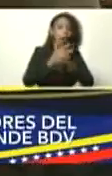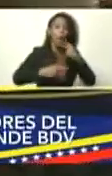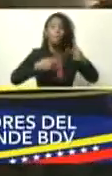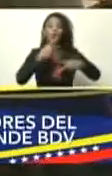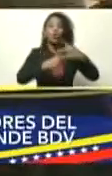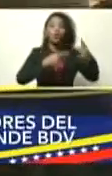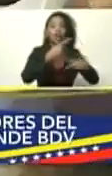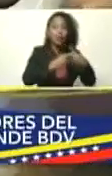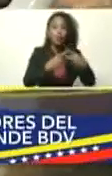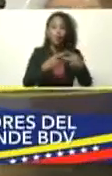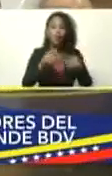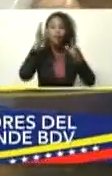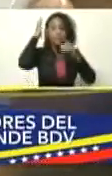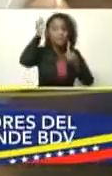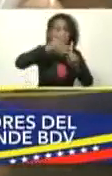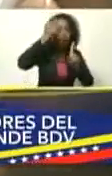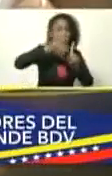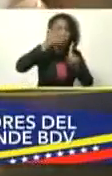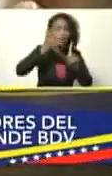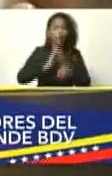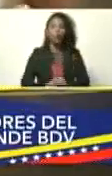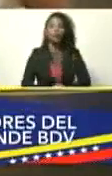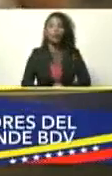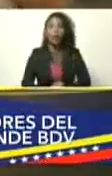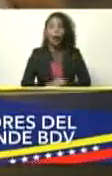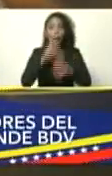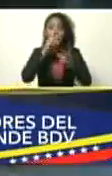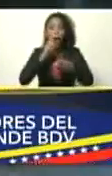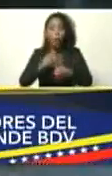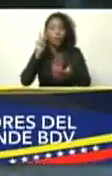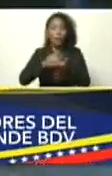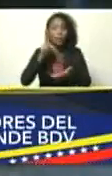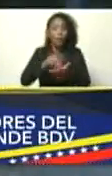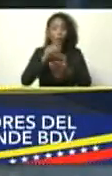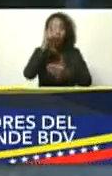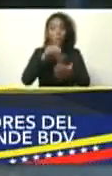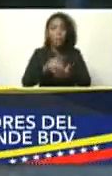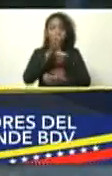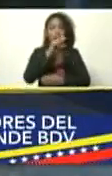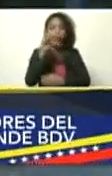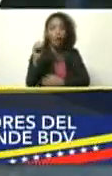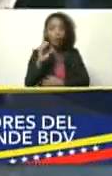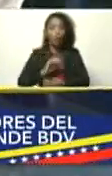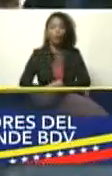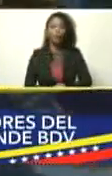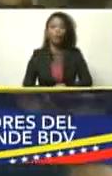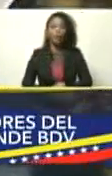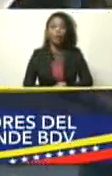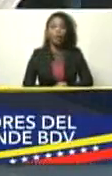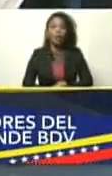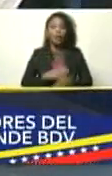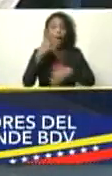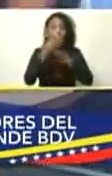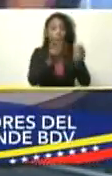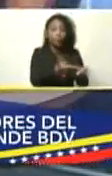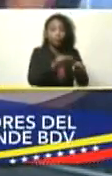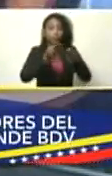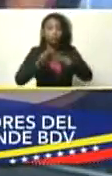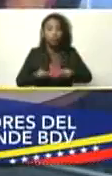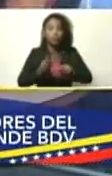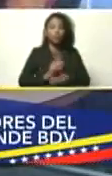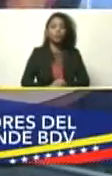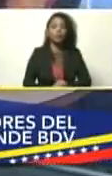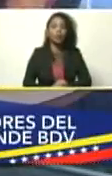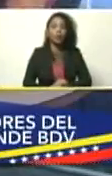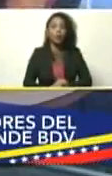de formación con el banco, ya han participado cerca de 2.500 personas que han recibido la